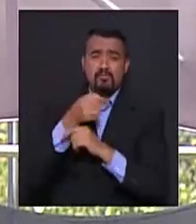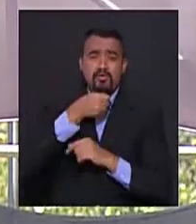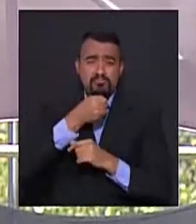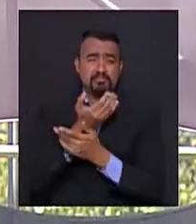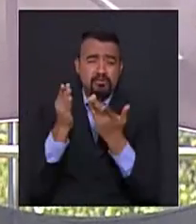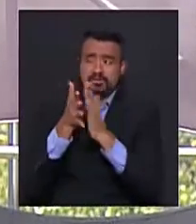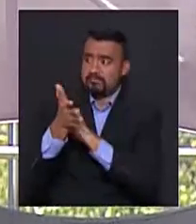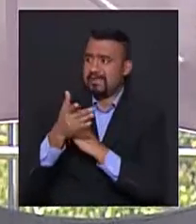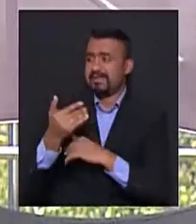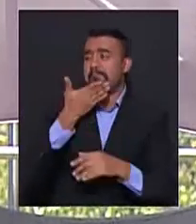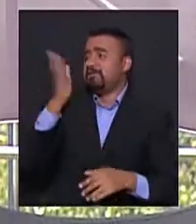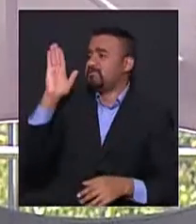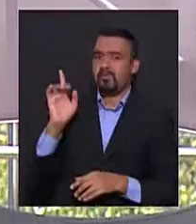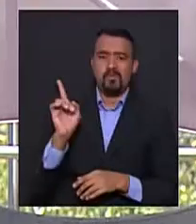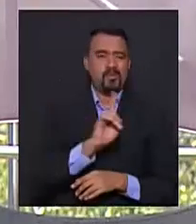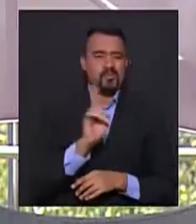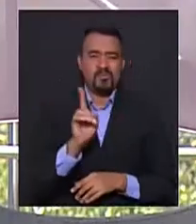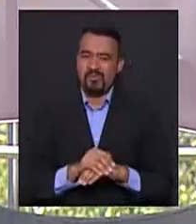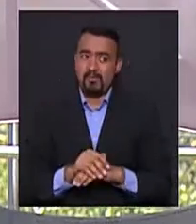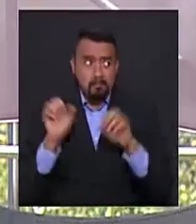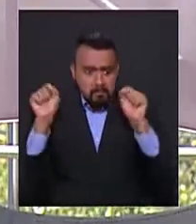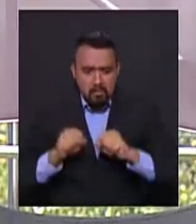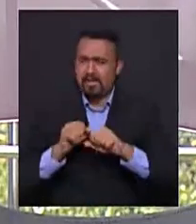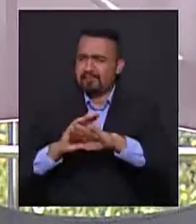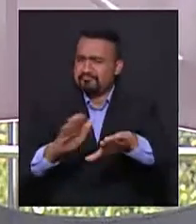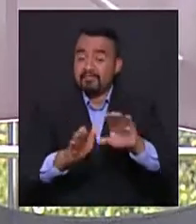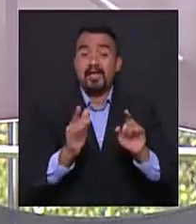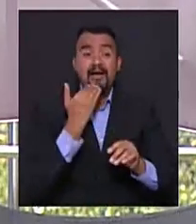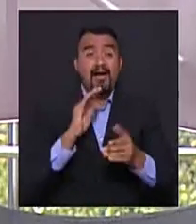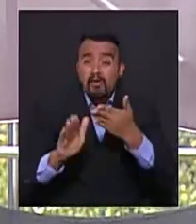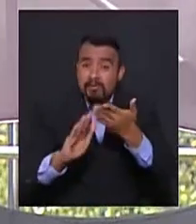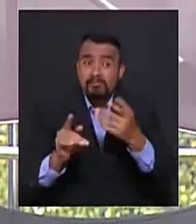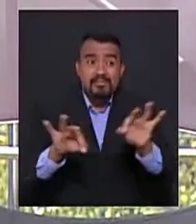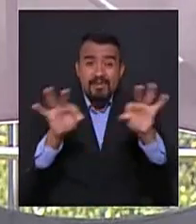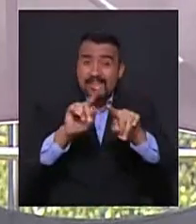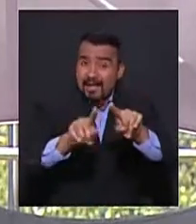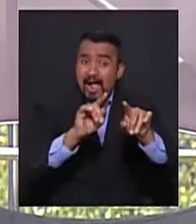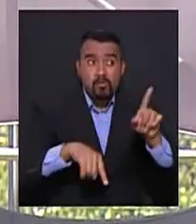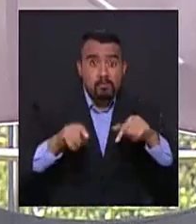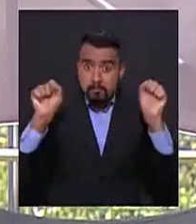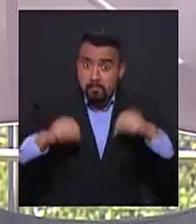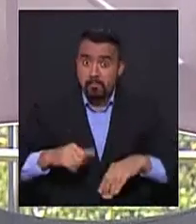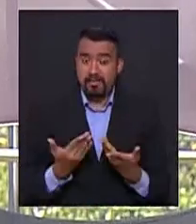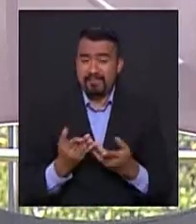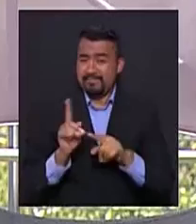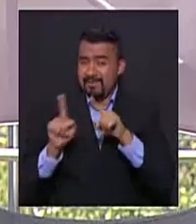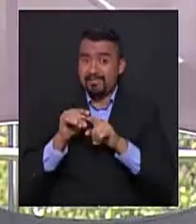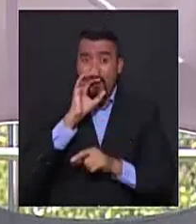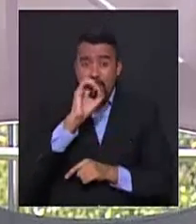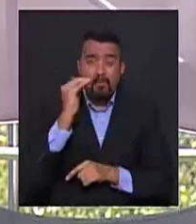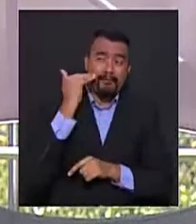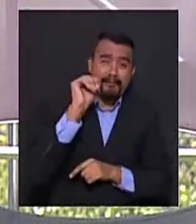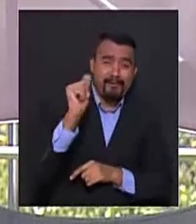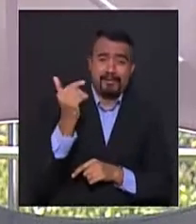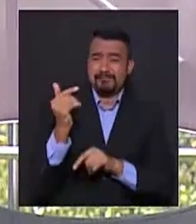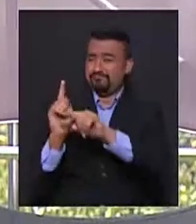que podrán mirar a la familia de Rodrigo Lara Bonilla, de Luis Carlos Galán, de Mariela Espinosa, de Miriam Rocío Vélez,